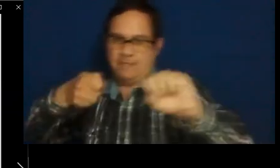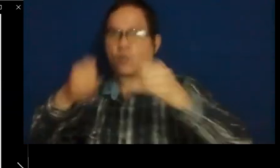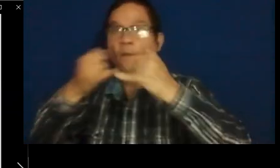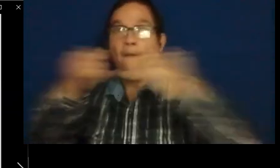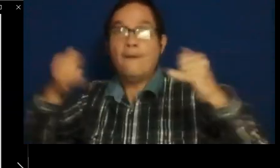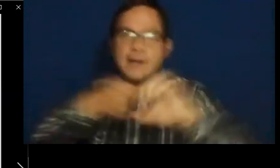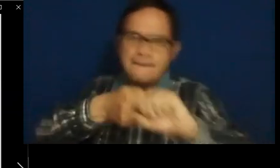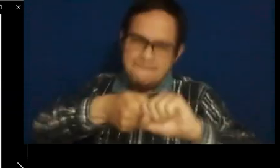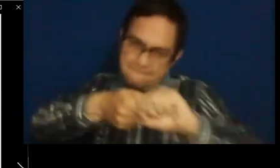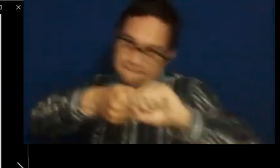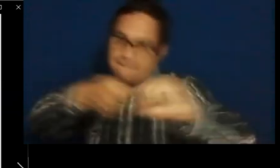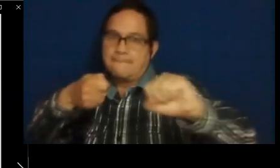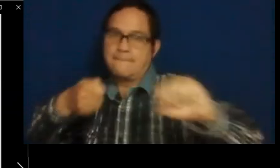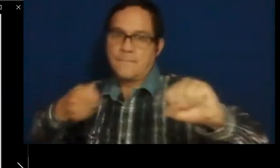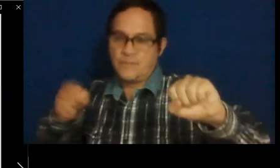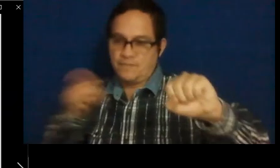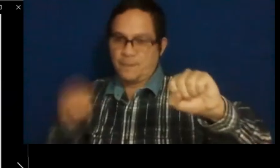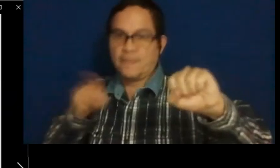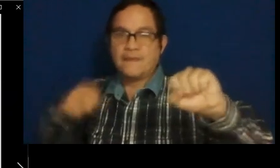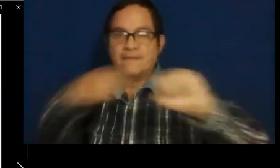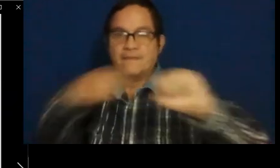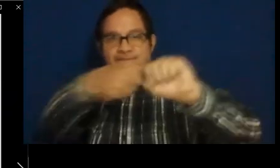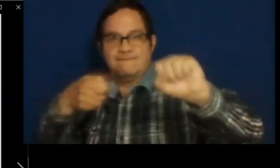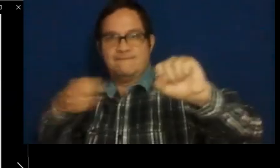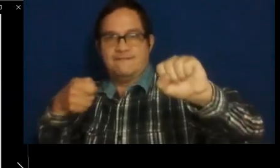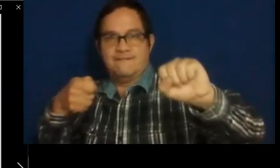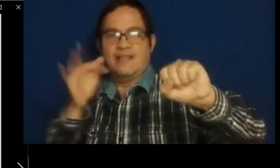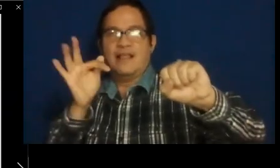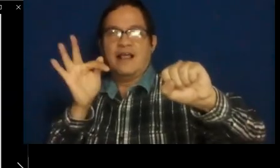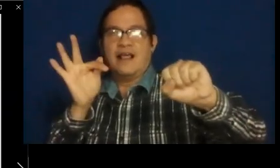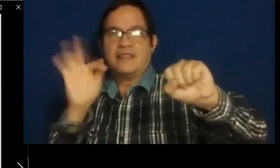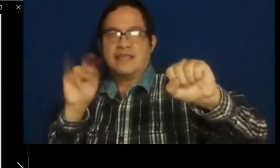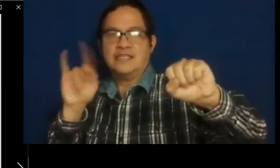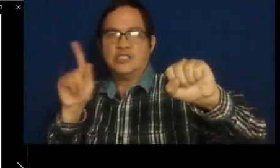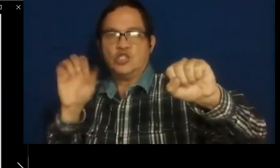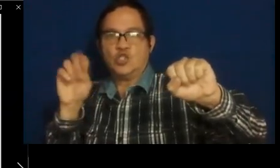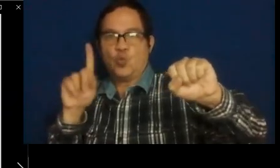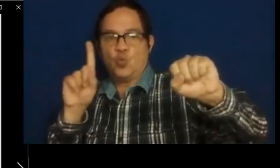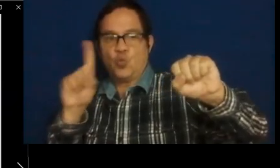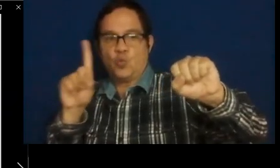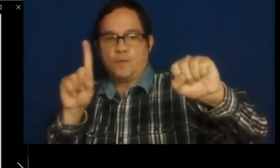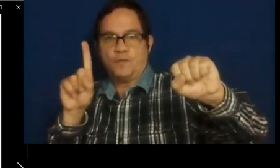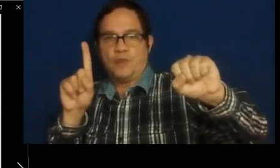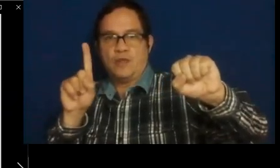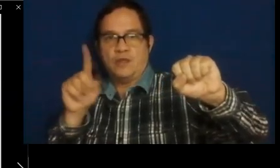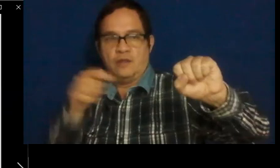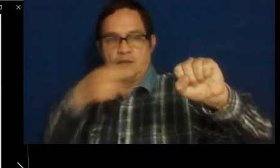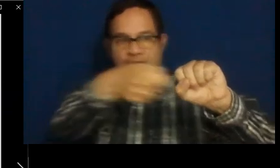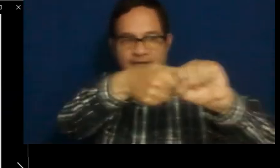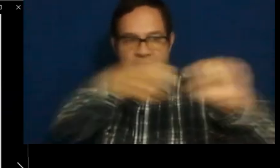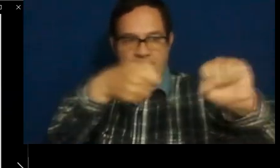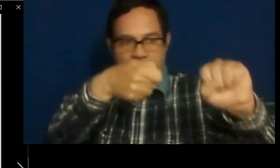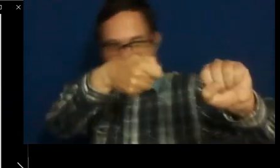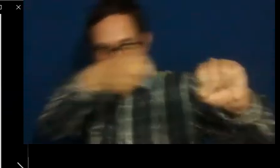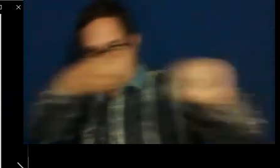que tiene el sistema a través de la polea y que está amarrando a la masa 2. ¿Listo? Esa es mi primera fuerza. tensión 1 y va en el sentido del movimiento hacia la